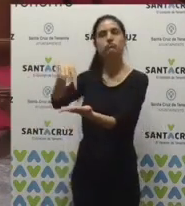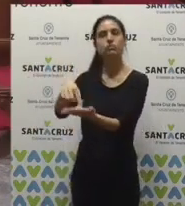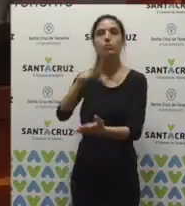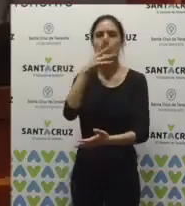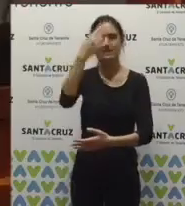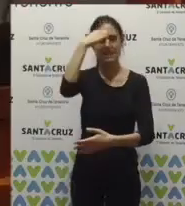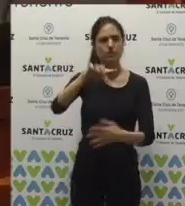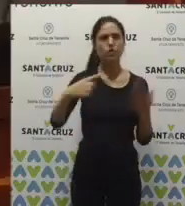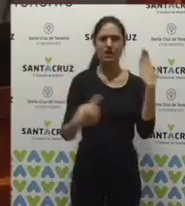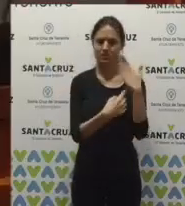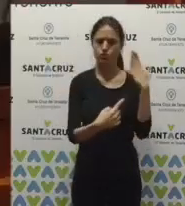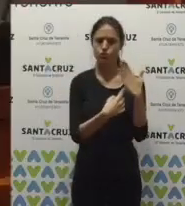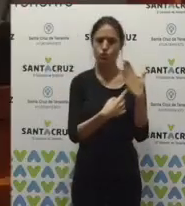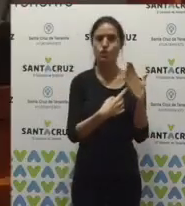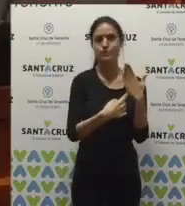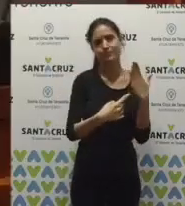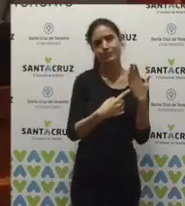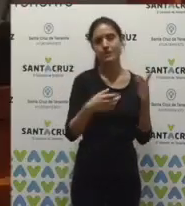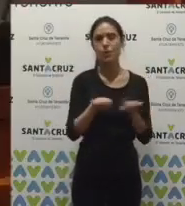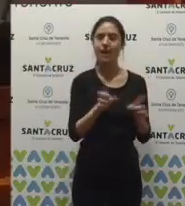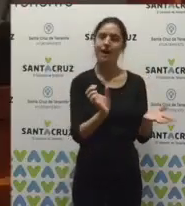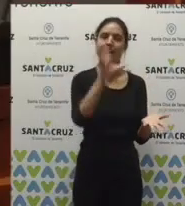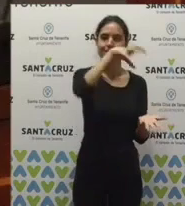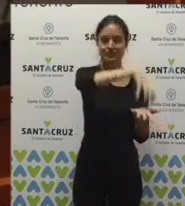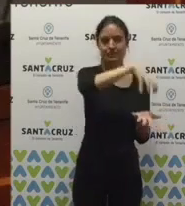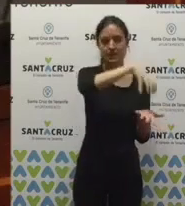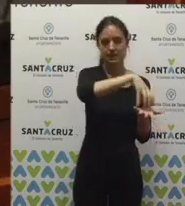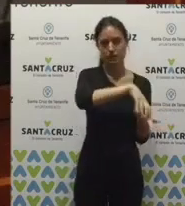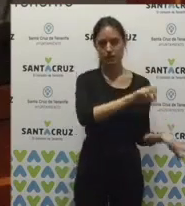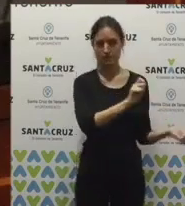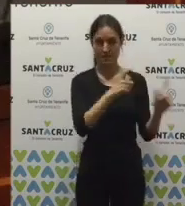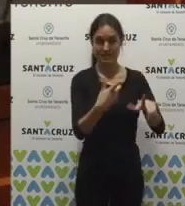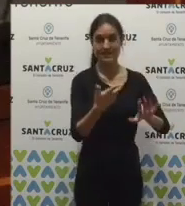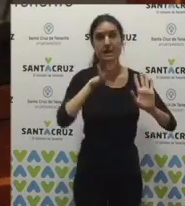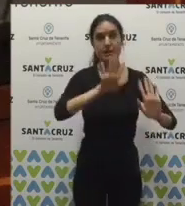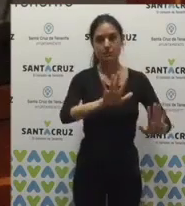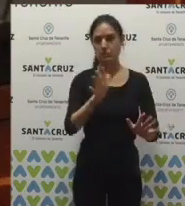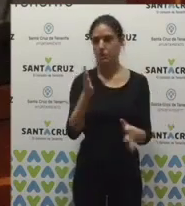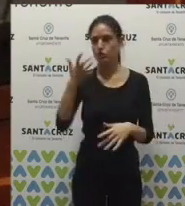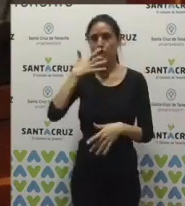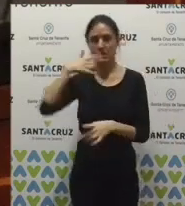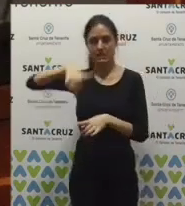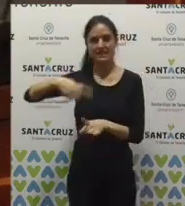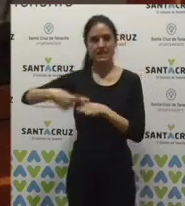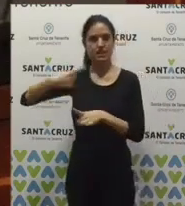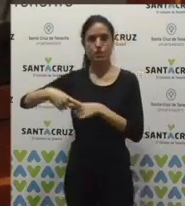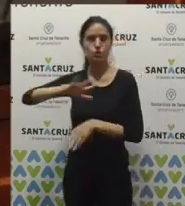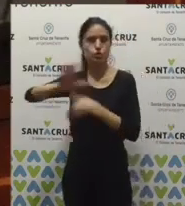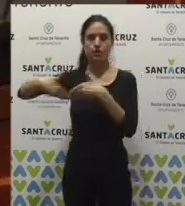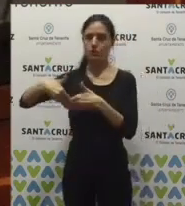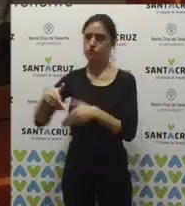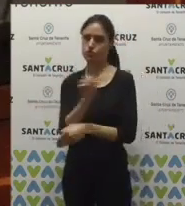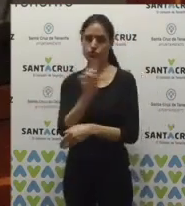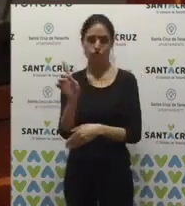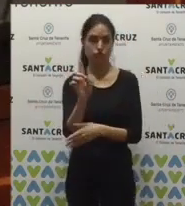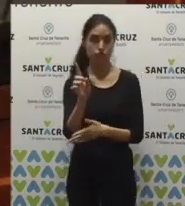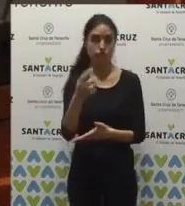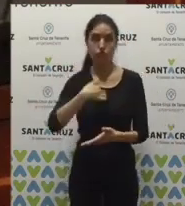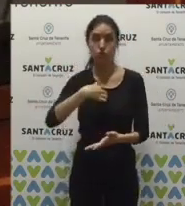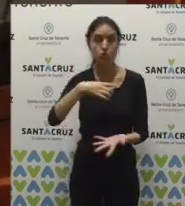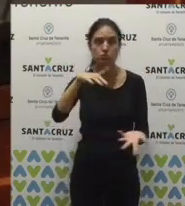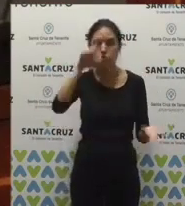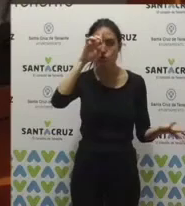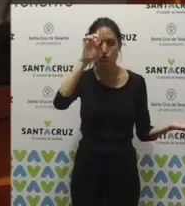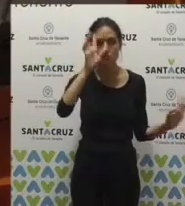equivalentes pero no a costa si esa es la intención de cerrar la de santa cruz ya digo yo no encuentro y no sé si ustedes encontrarán